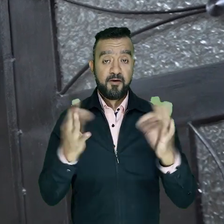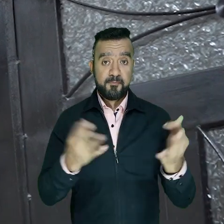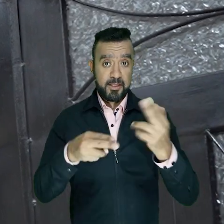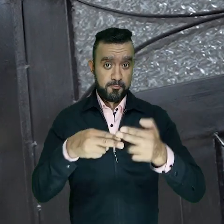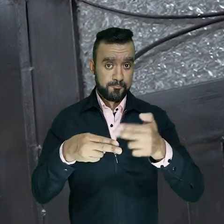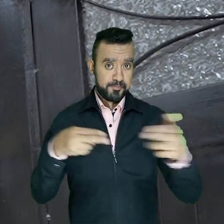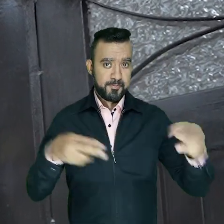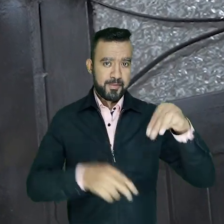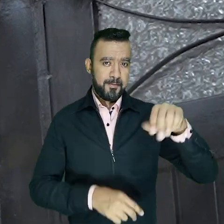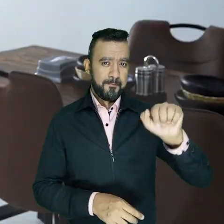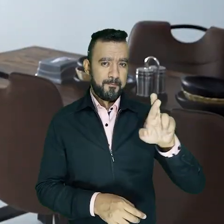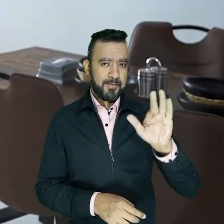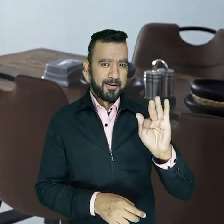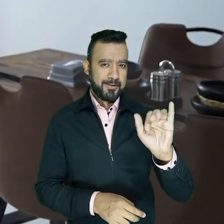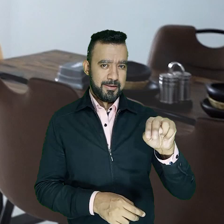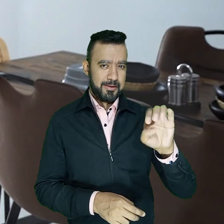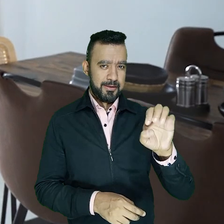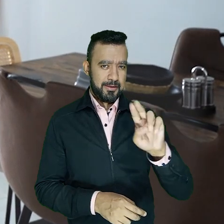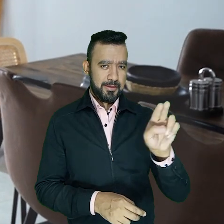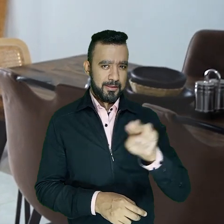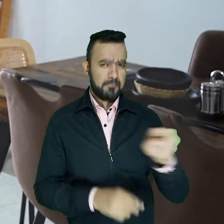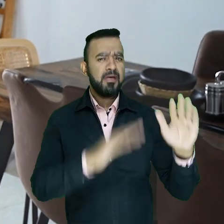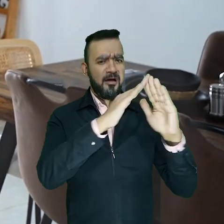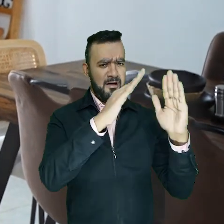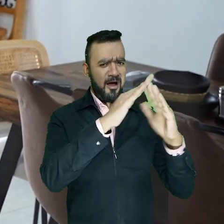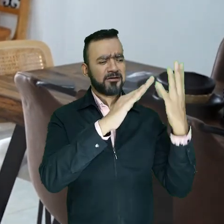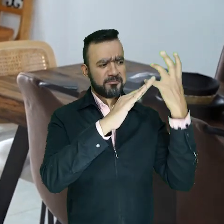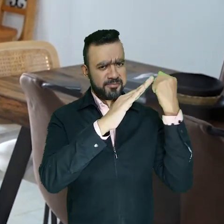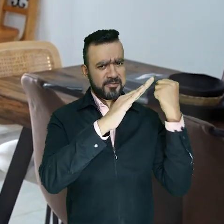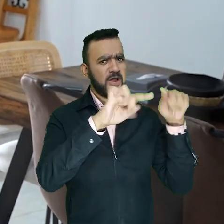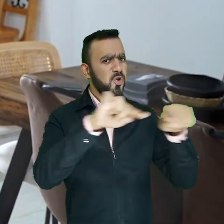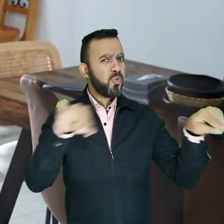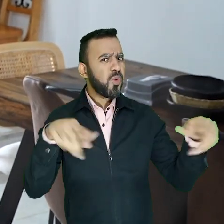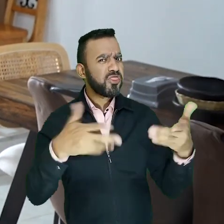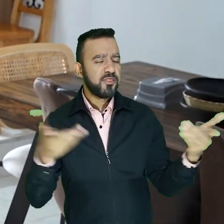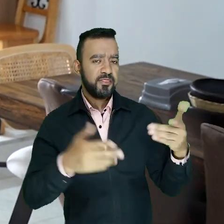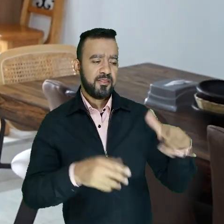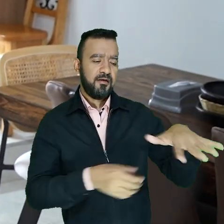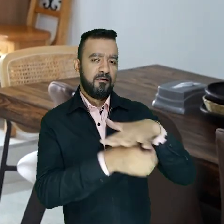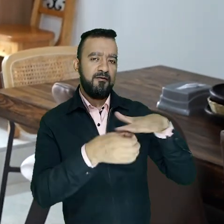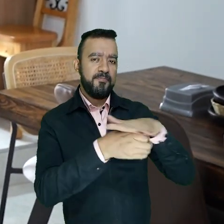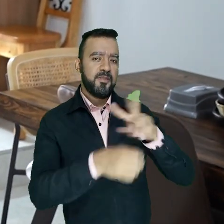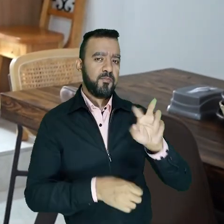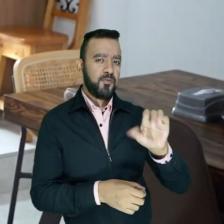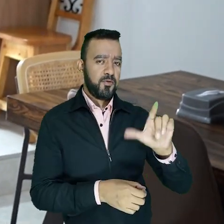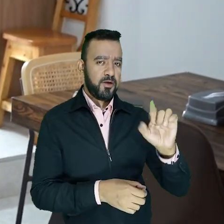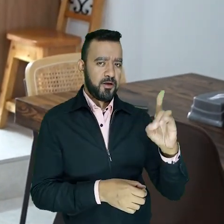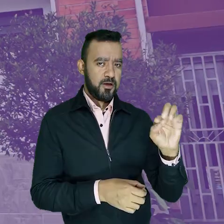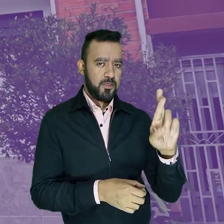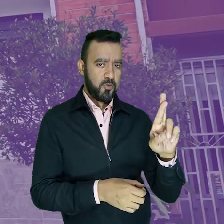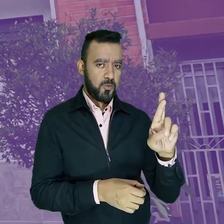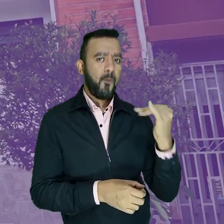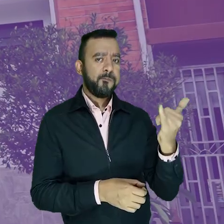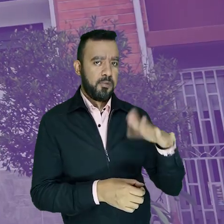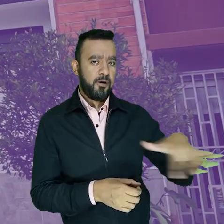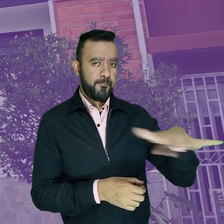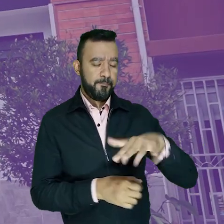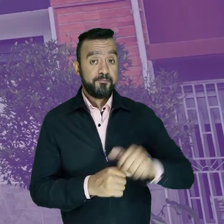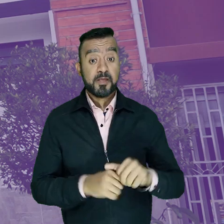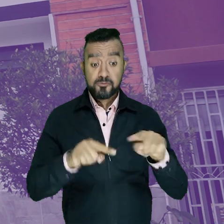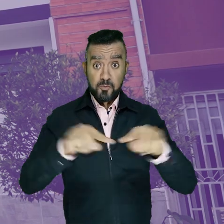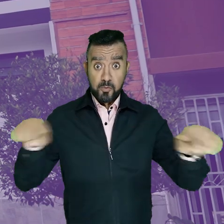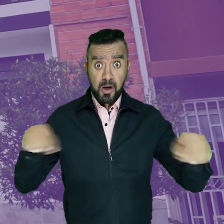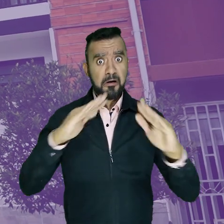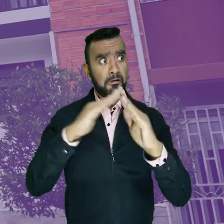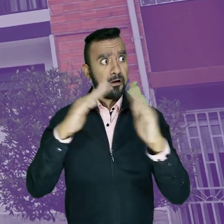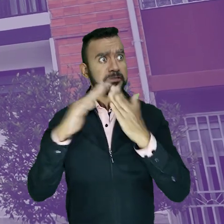la parte familiar y la parte de vivienda y todo eso, excelente. Mejoré en un 100%, como se dice.